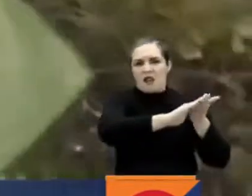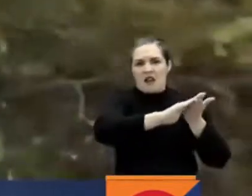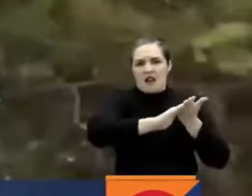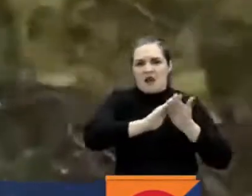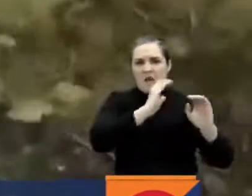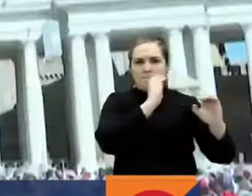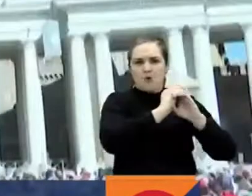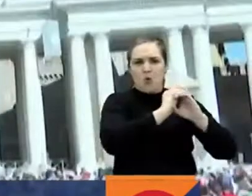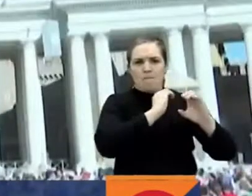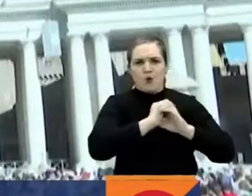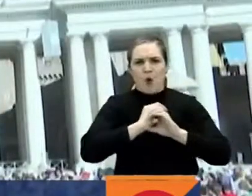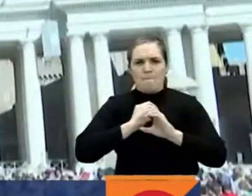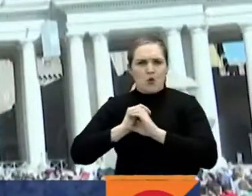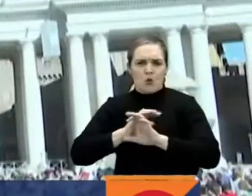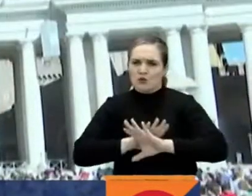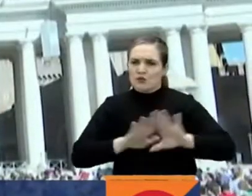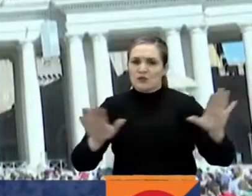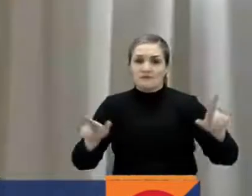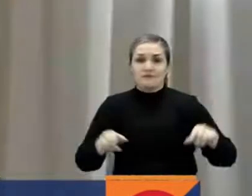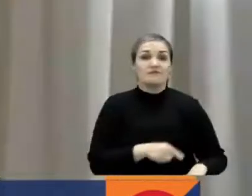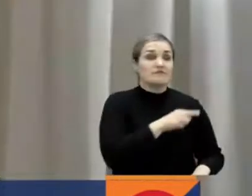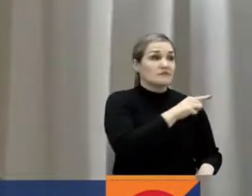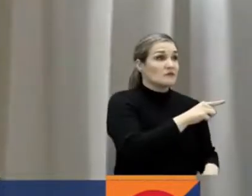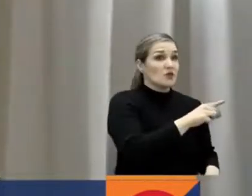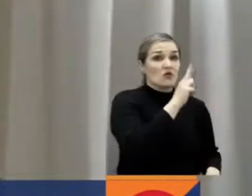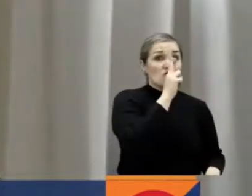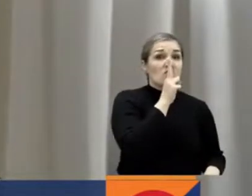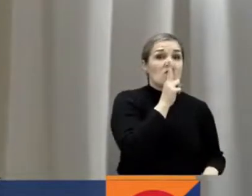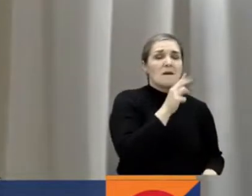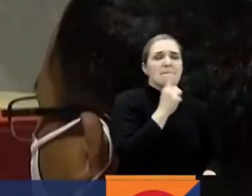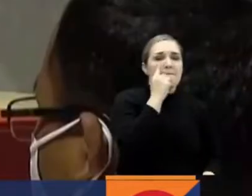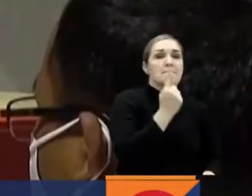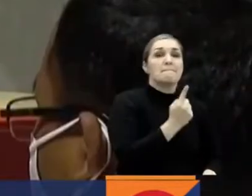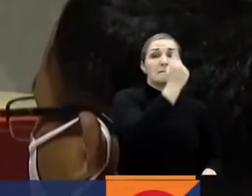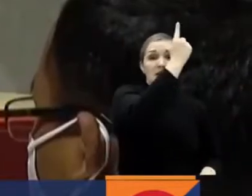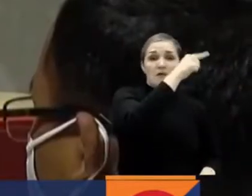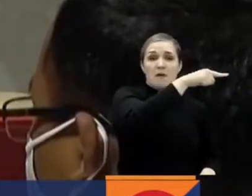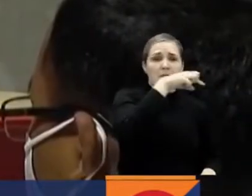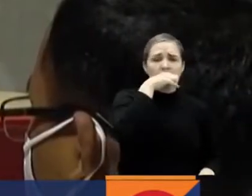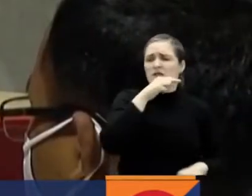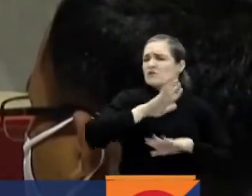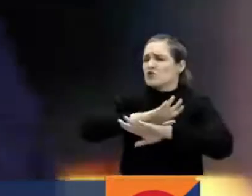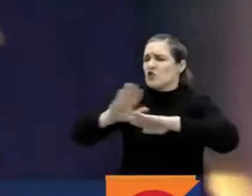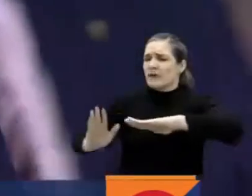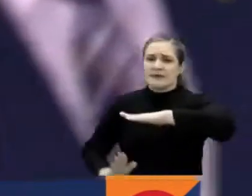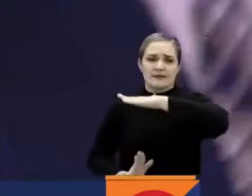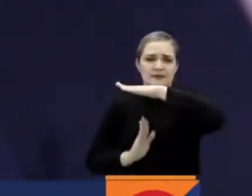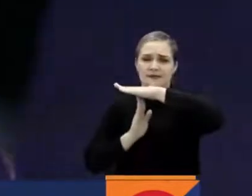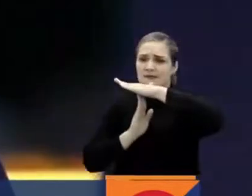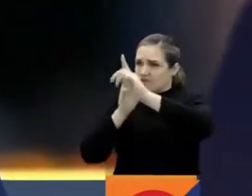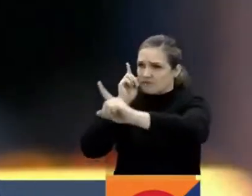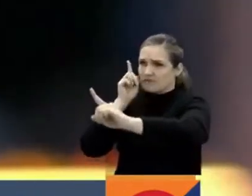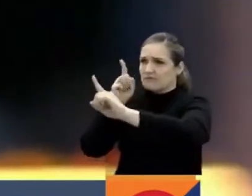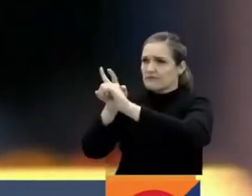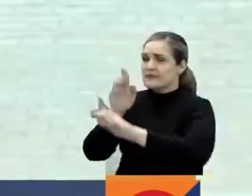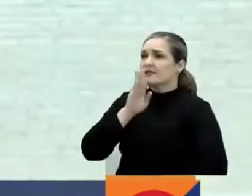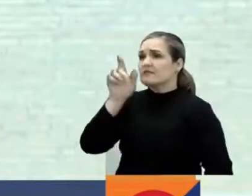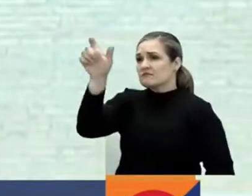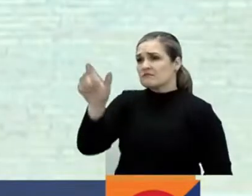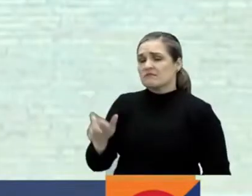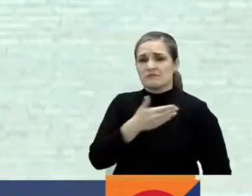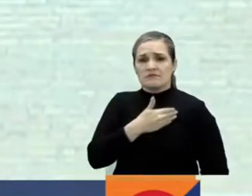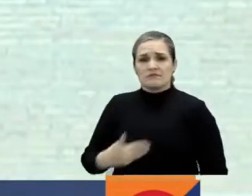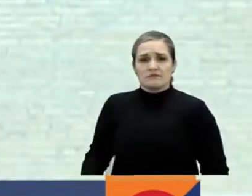entre Occidente y Moscú desde Roma. Y por primera vez, el llamado a detener ese conflicto es directamente enviado para el titular del